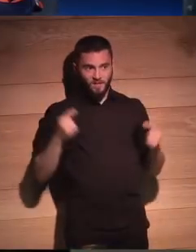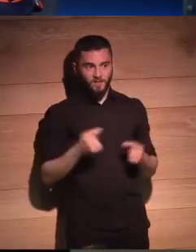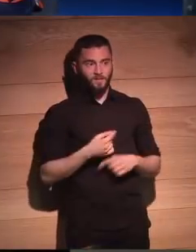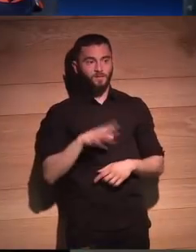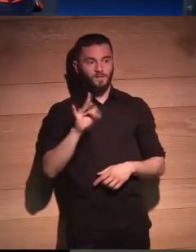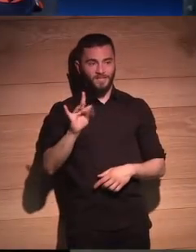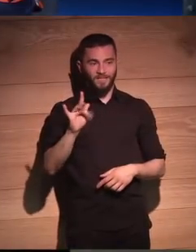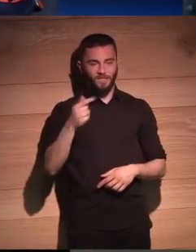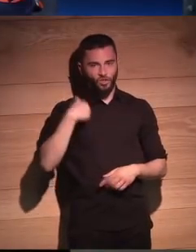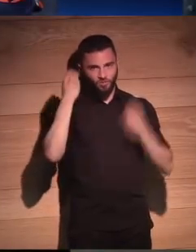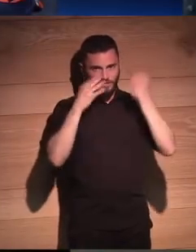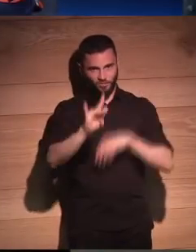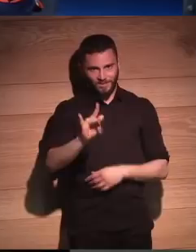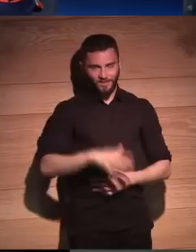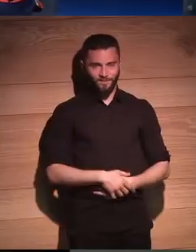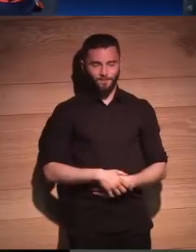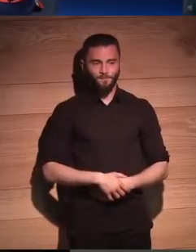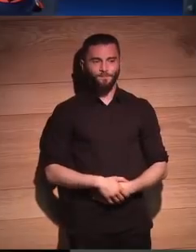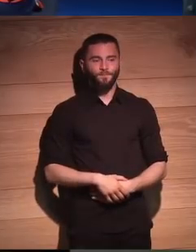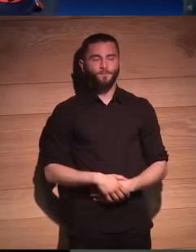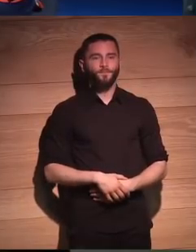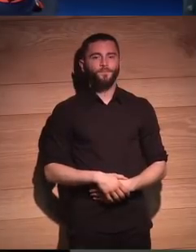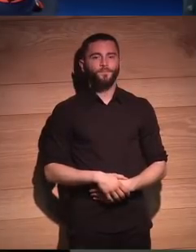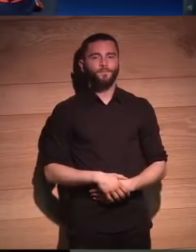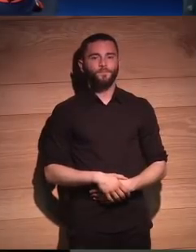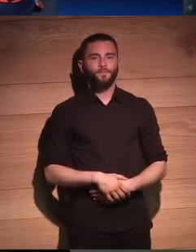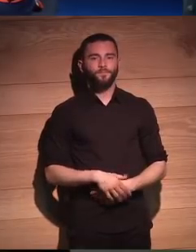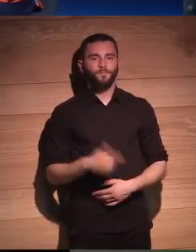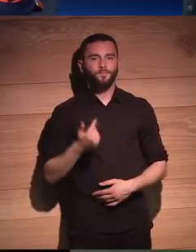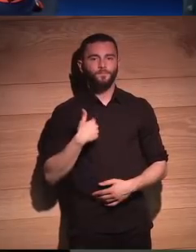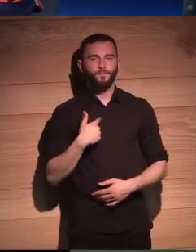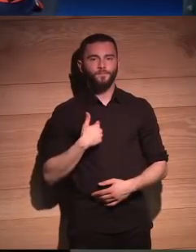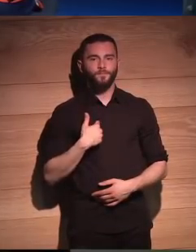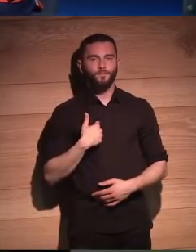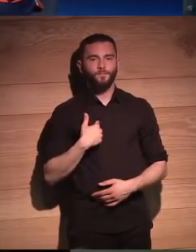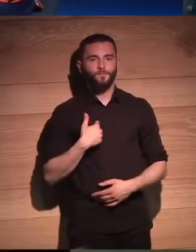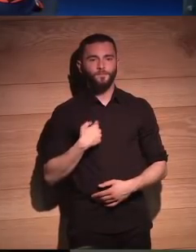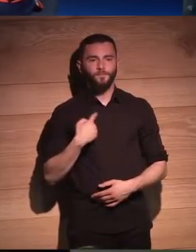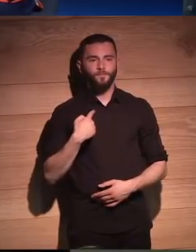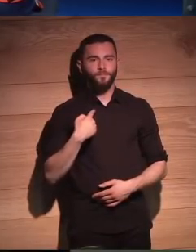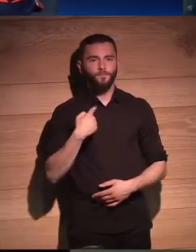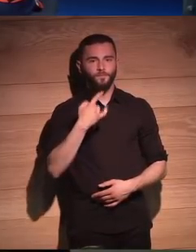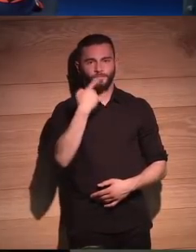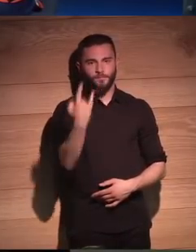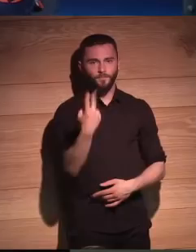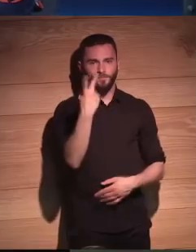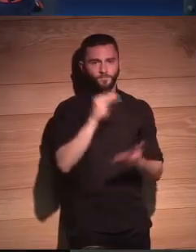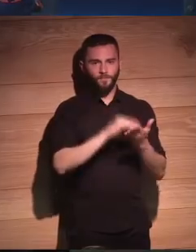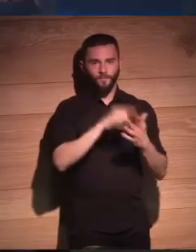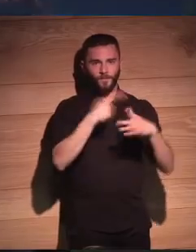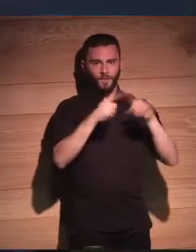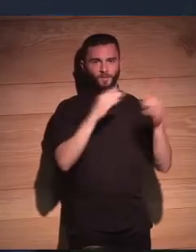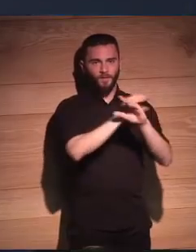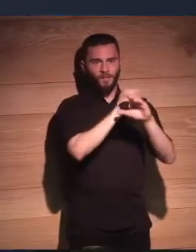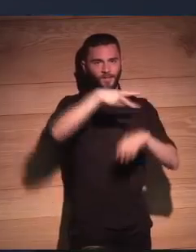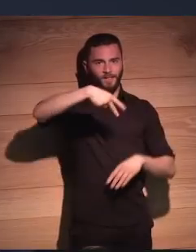Sí, yo creo que sí, yo tuve dos flechazos distintos, es decir, uno de TVO, que ya lo he dicho, que fue el TVO de Neil